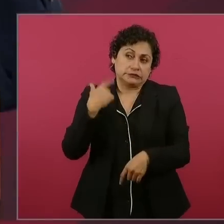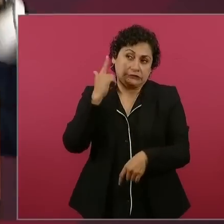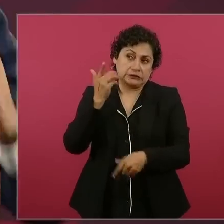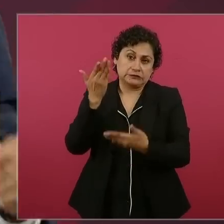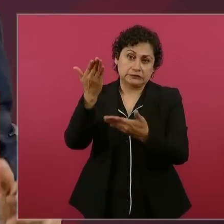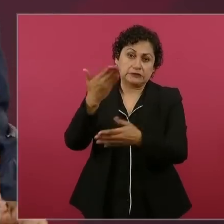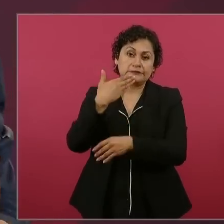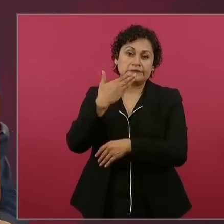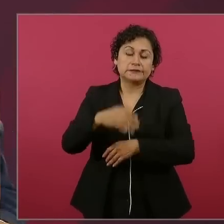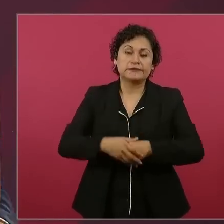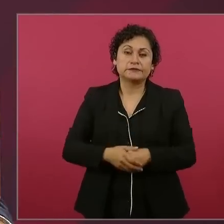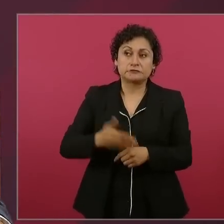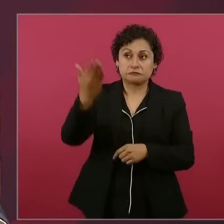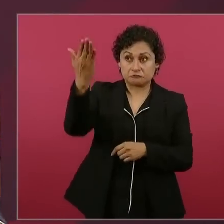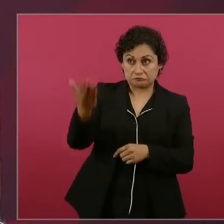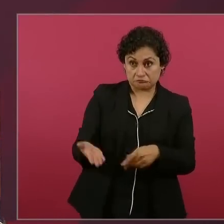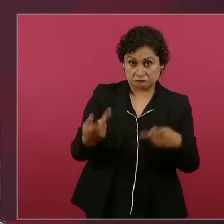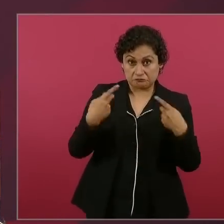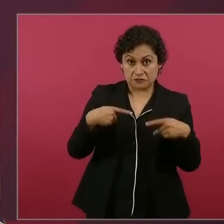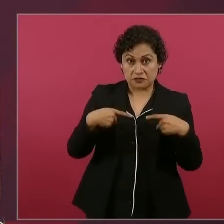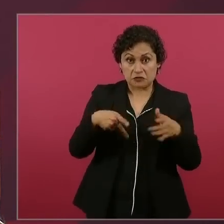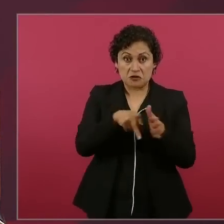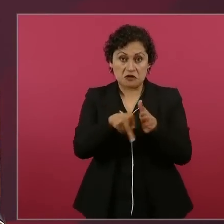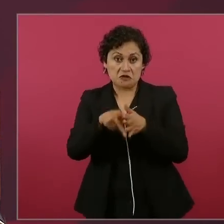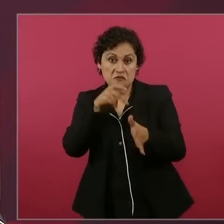Gran periodista,